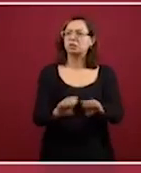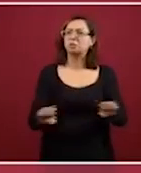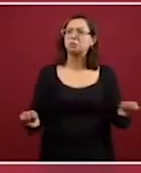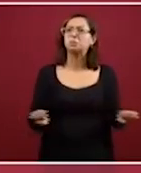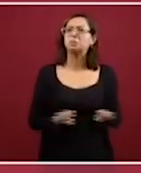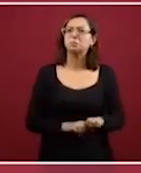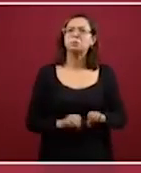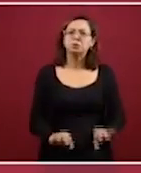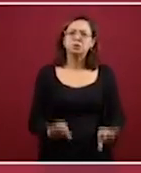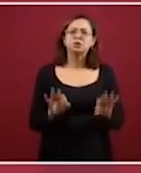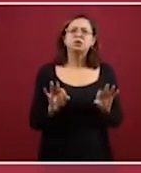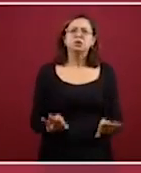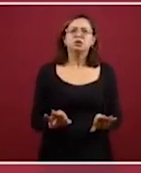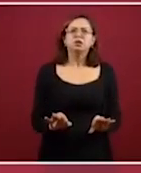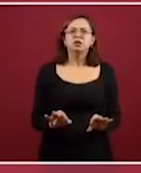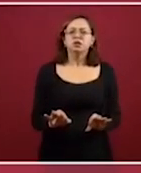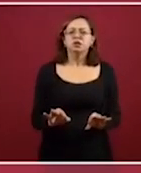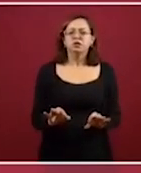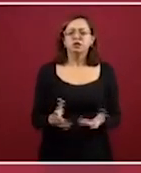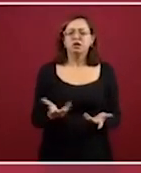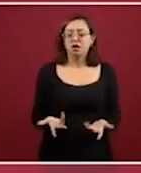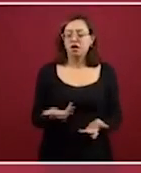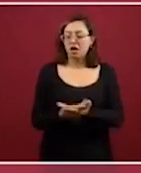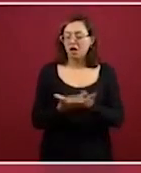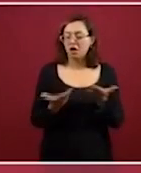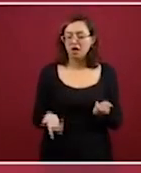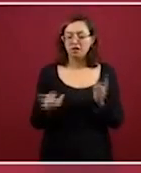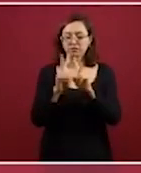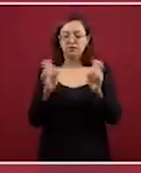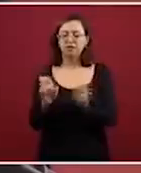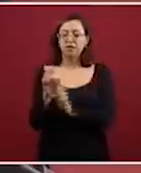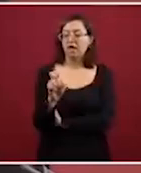Ahora, con esto del asilo a Evo,